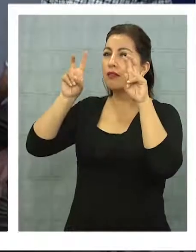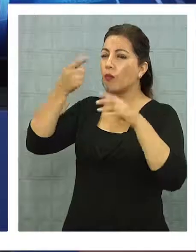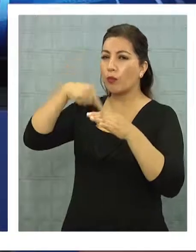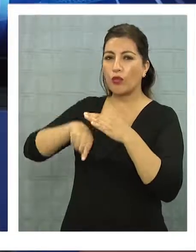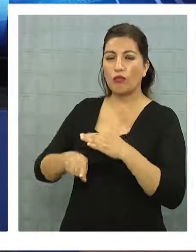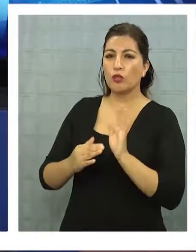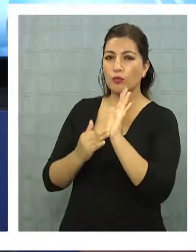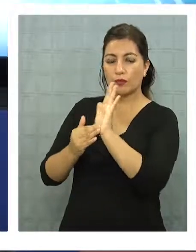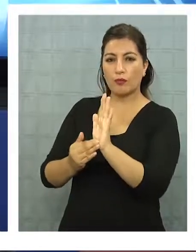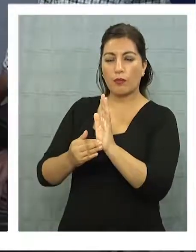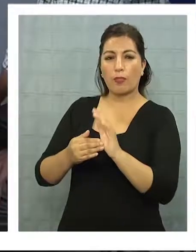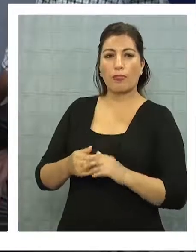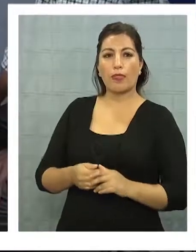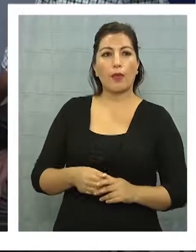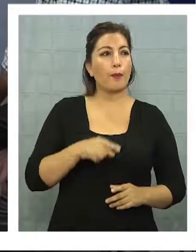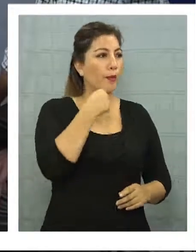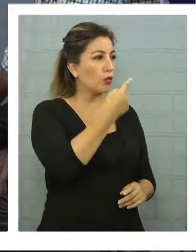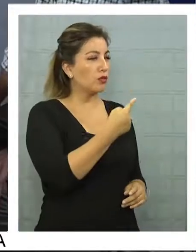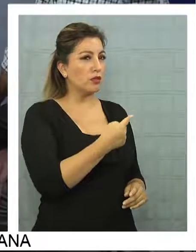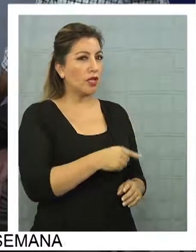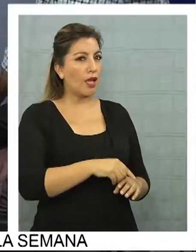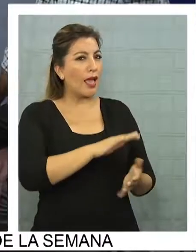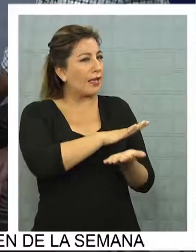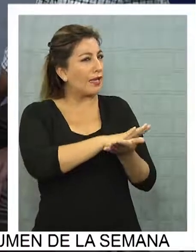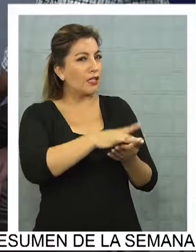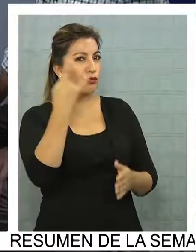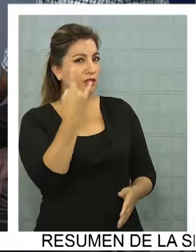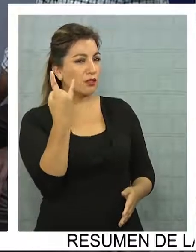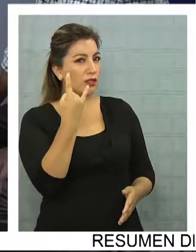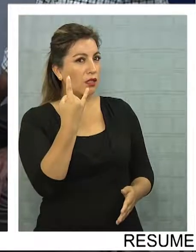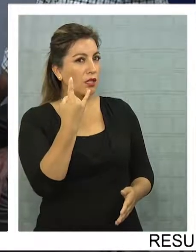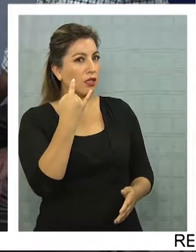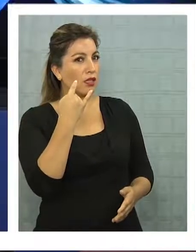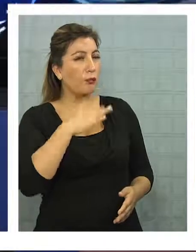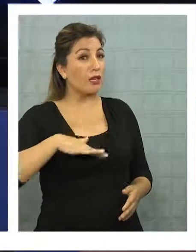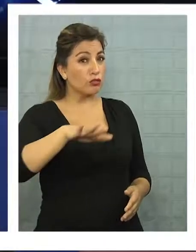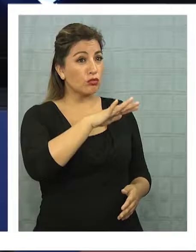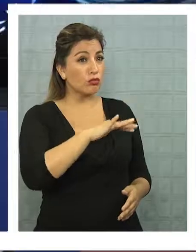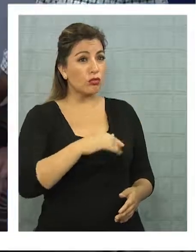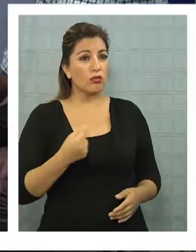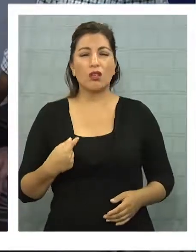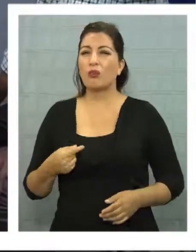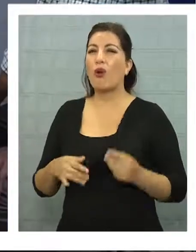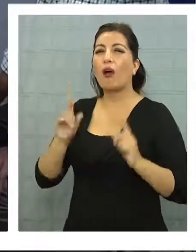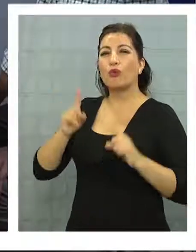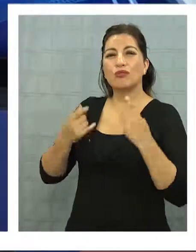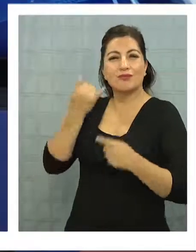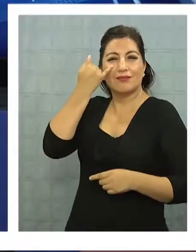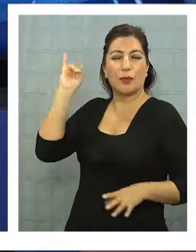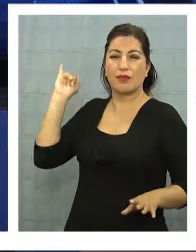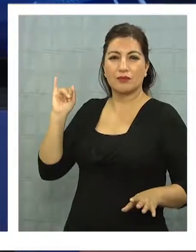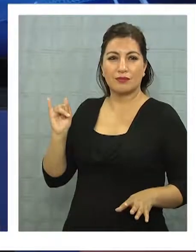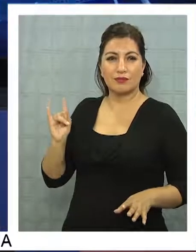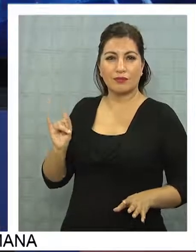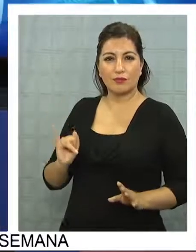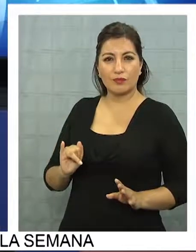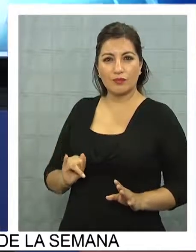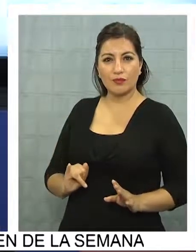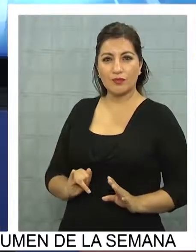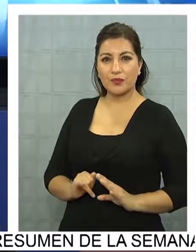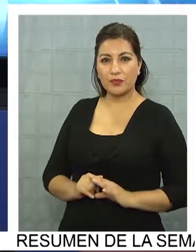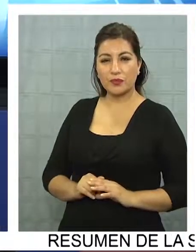enfrentar a fin de año, son una coalición que quiere continuar, rectificar, modificar, pero seguir